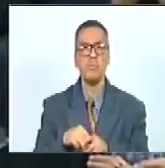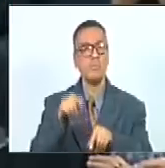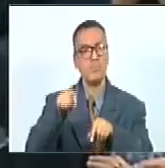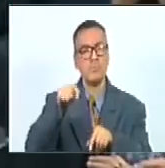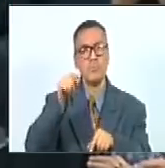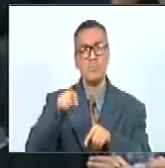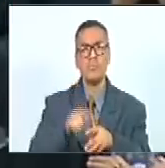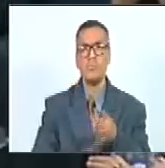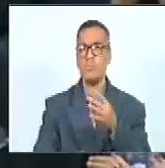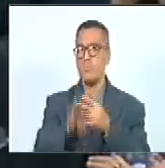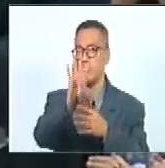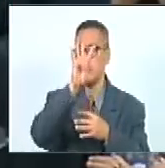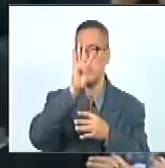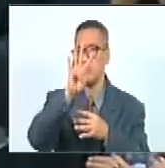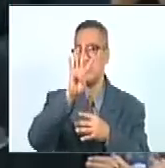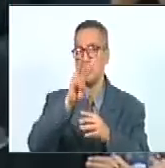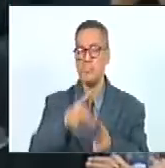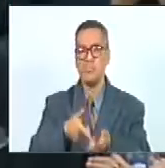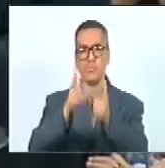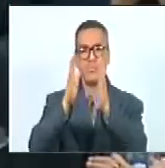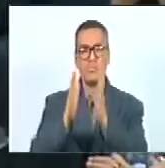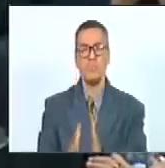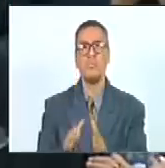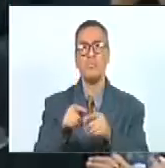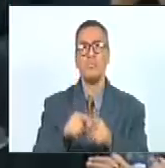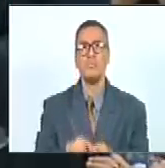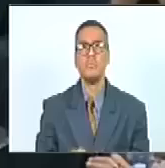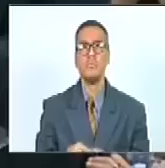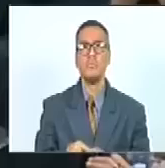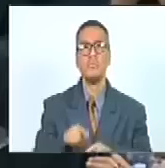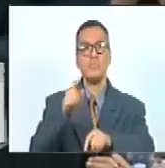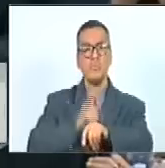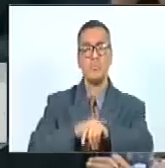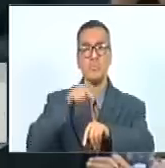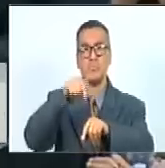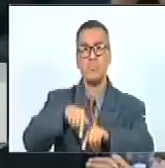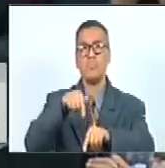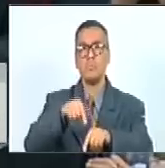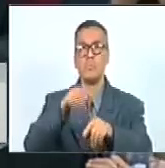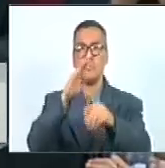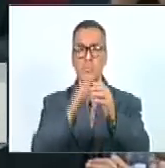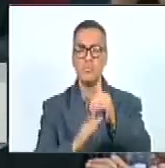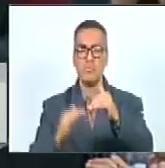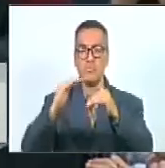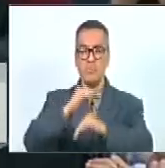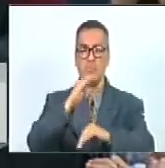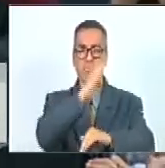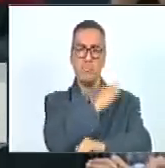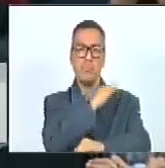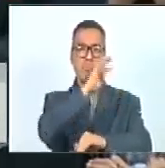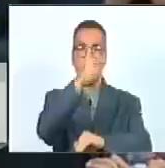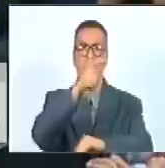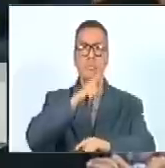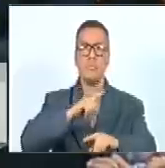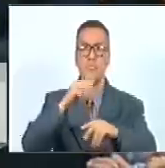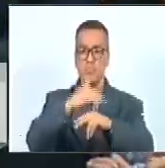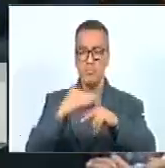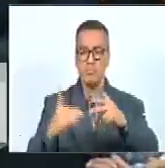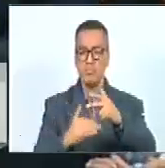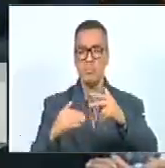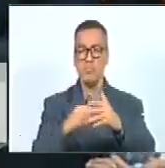obviamente, cuatro autoridades. La hoy todavía rectora, el